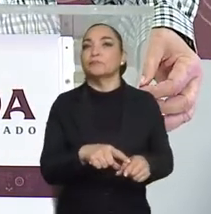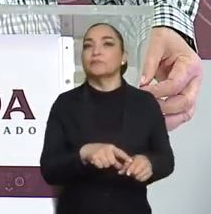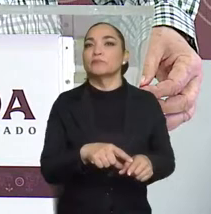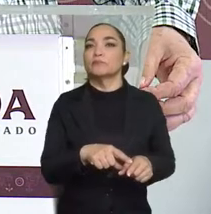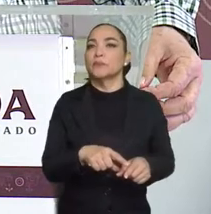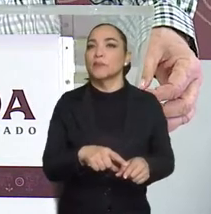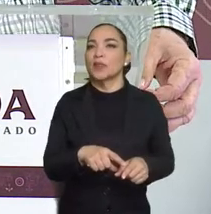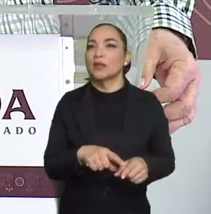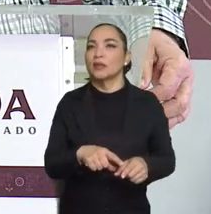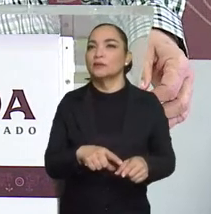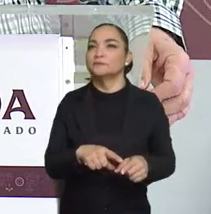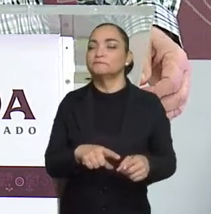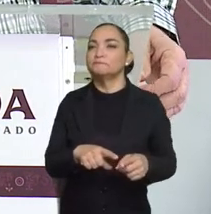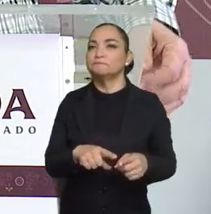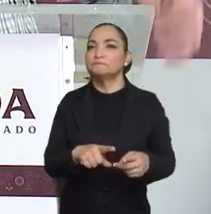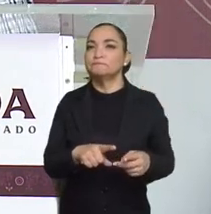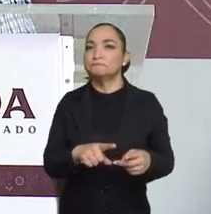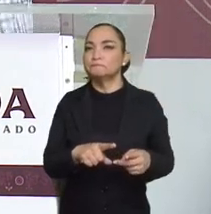Cecilia Sánchez.